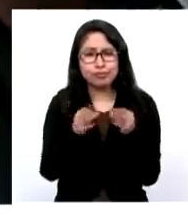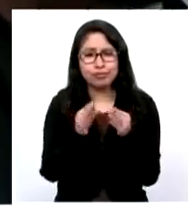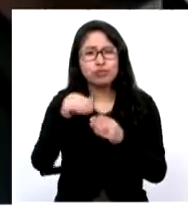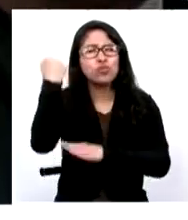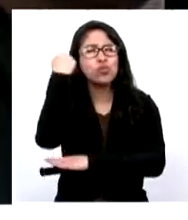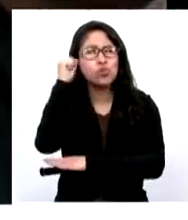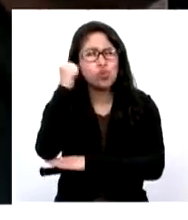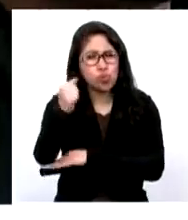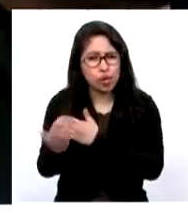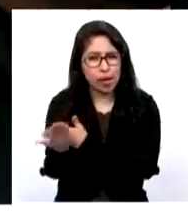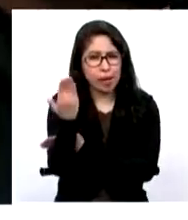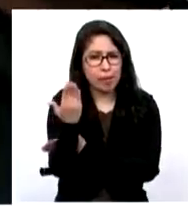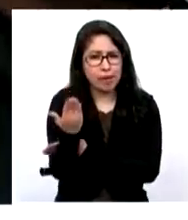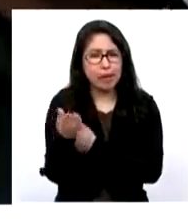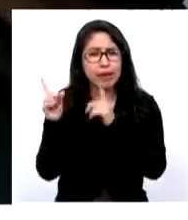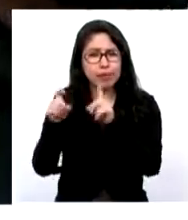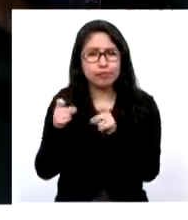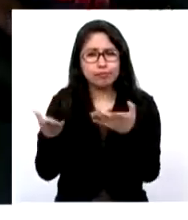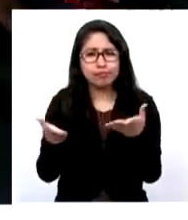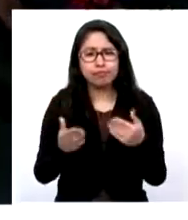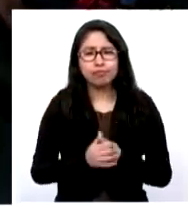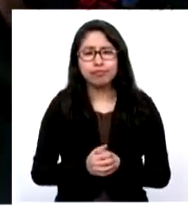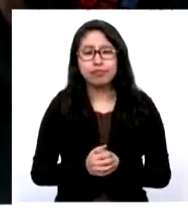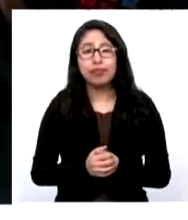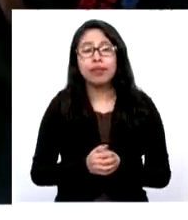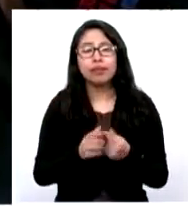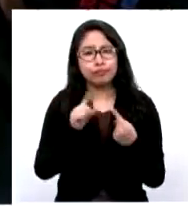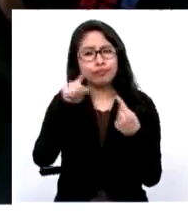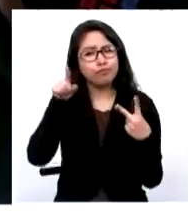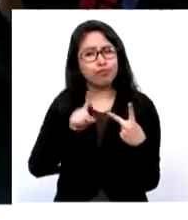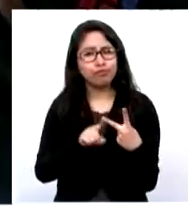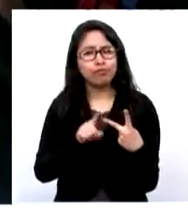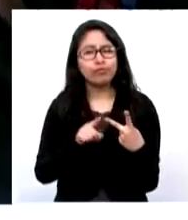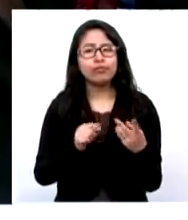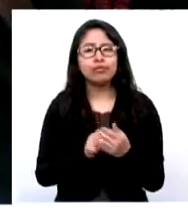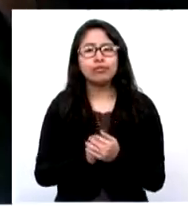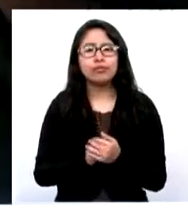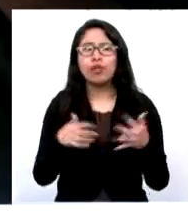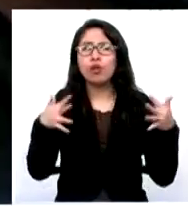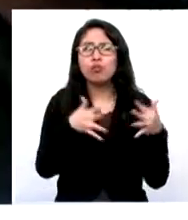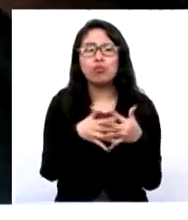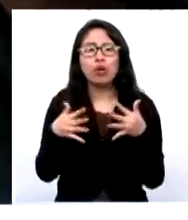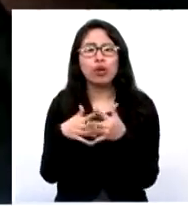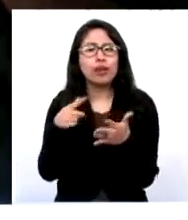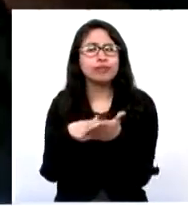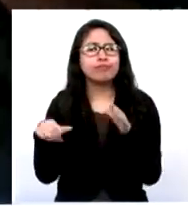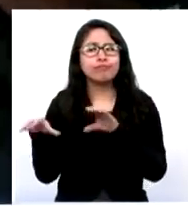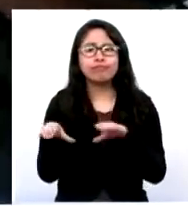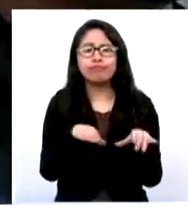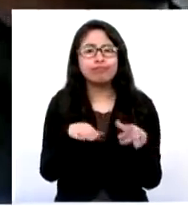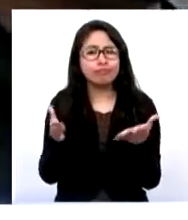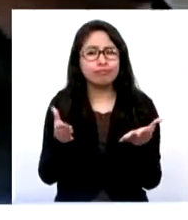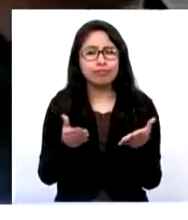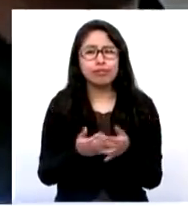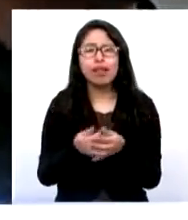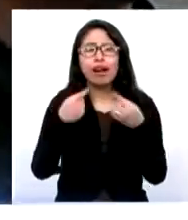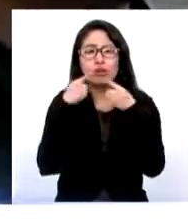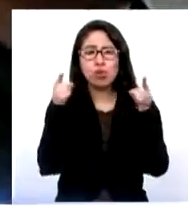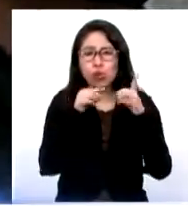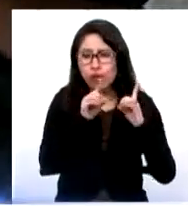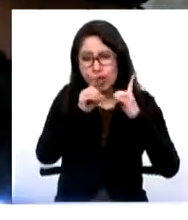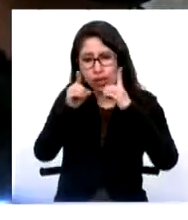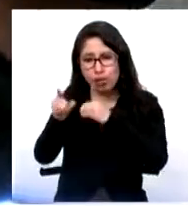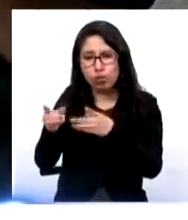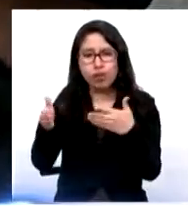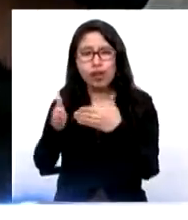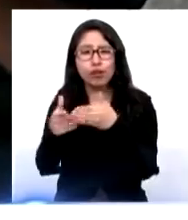Esa es mi primera consulta, ministro. Y la segunda es, ¿qué se van a hacer con los bloqueos? Se anunciaba ya un proceso contra los principales dirigentes que